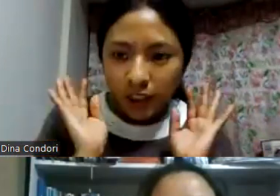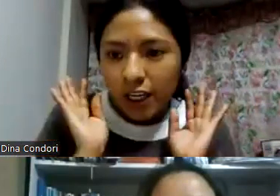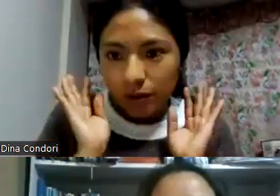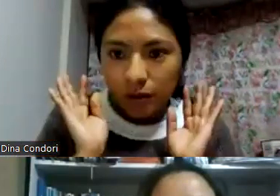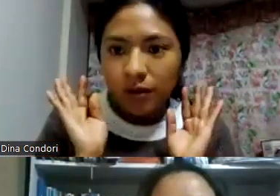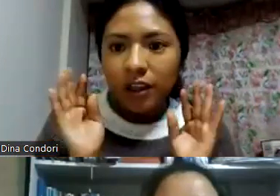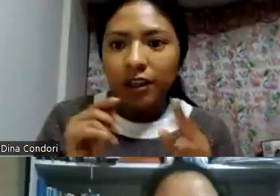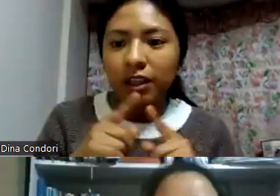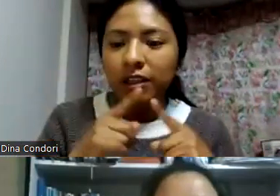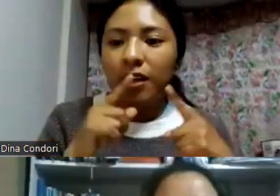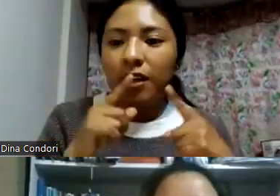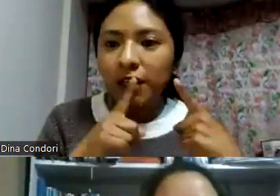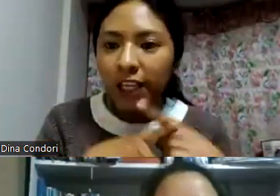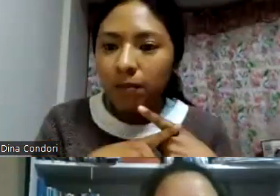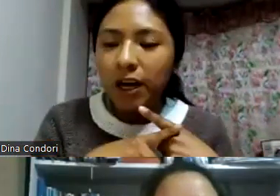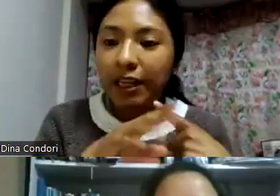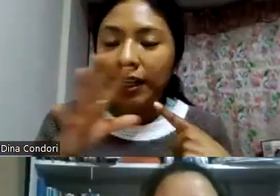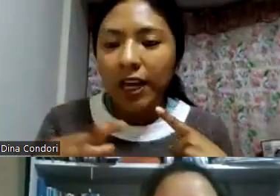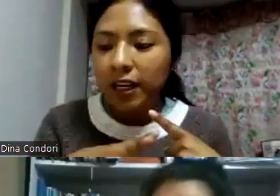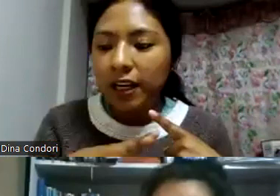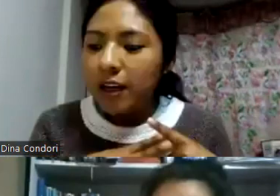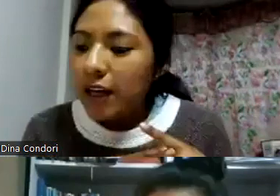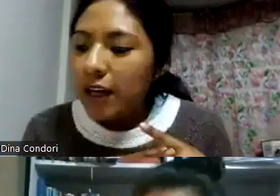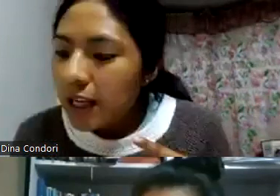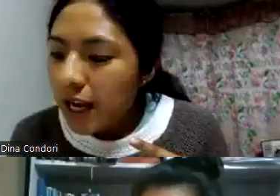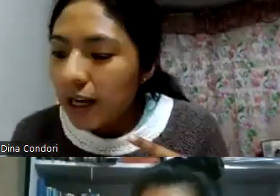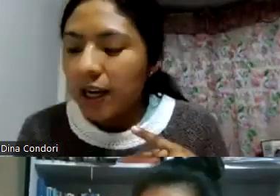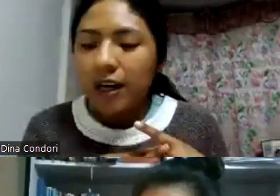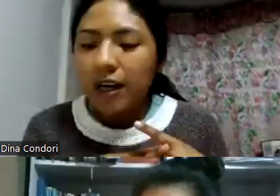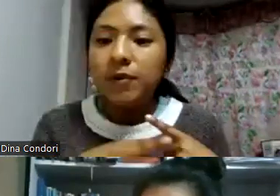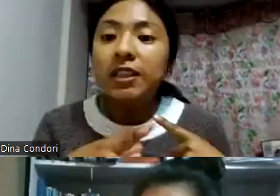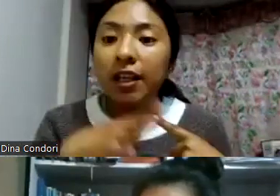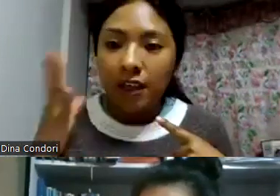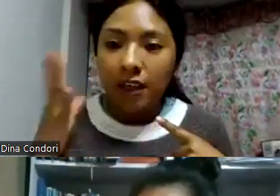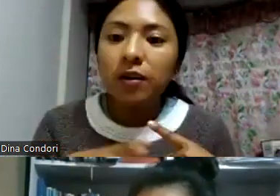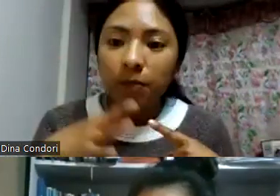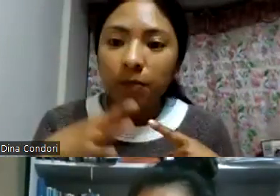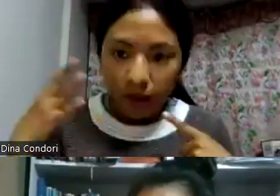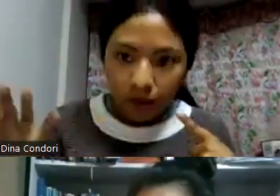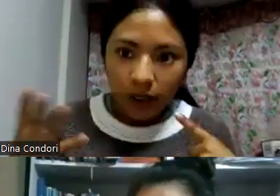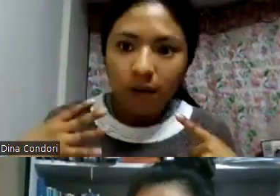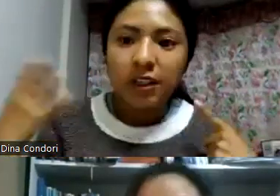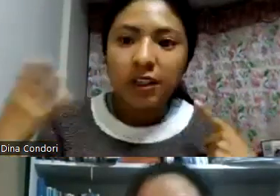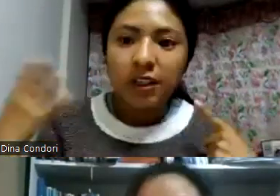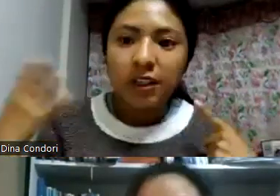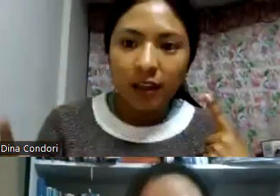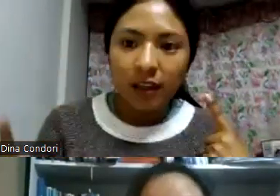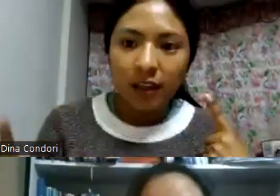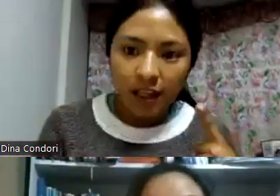yo entendí eso, ¿no? Dice, el primer tema a tratar era el Bicentenario, el Perú